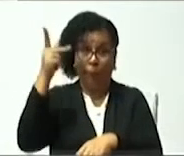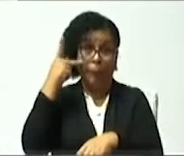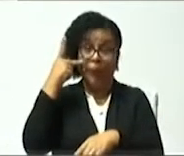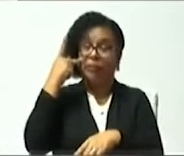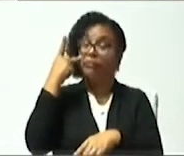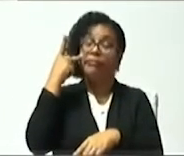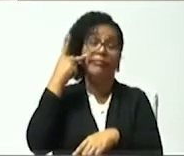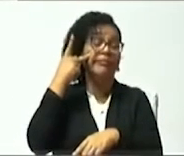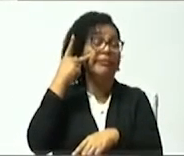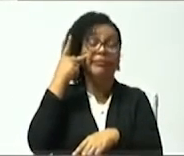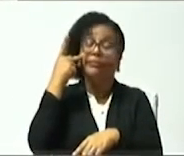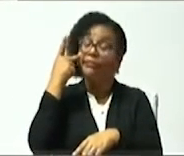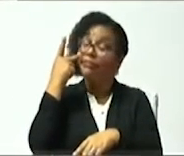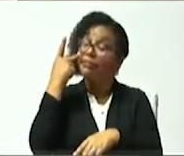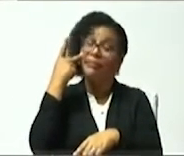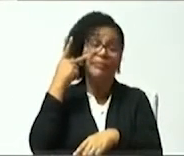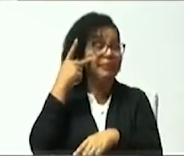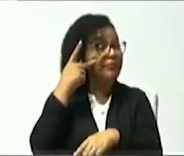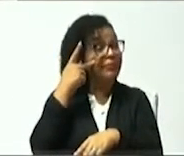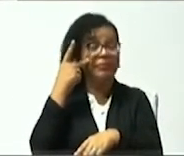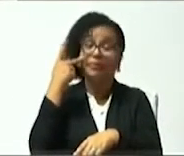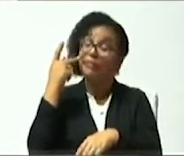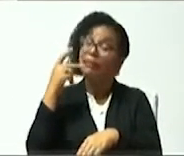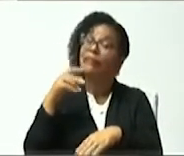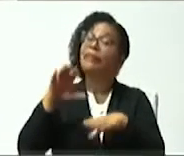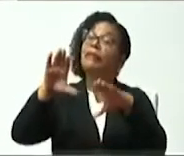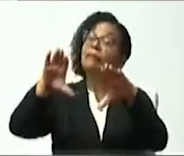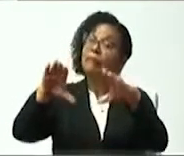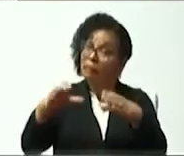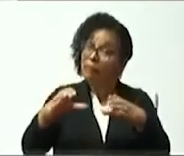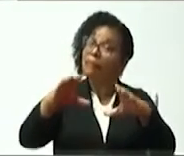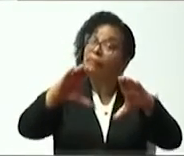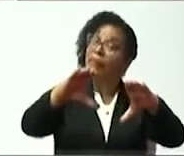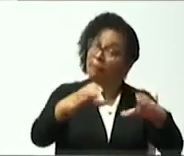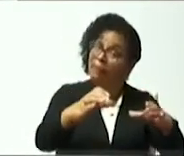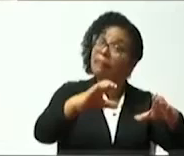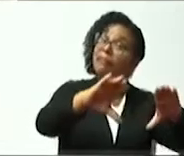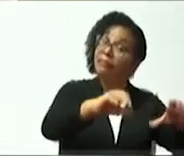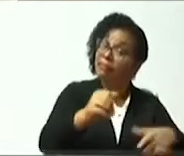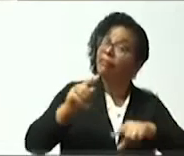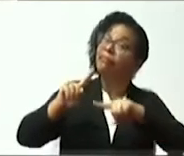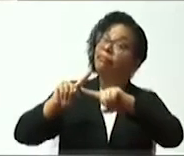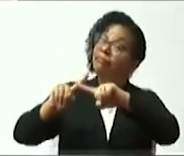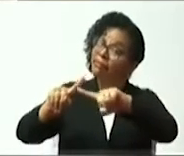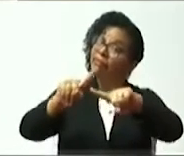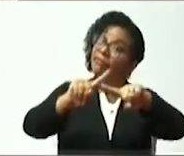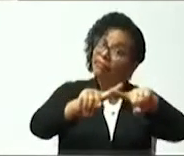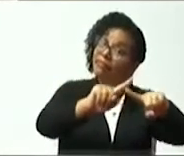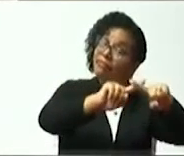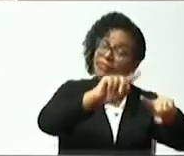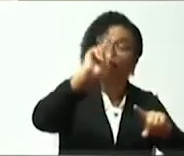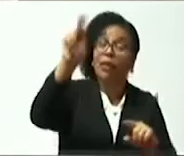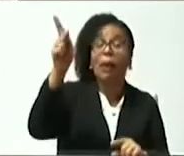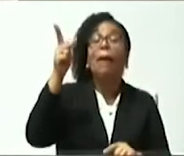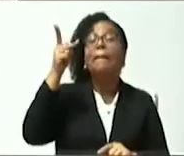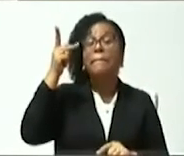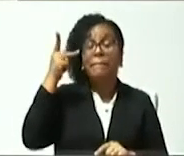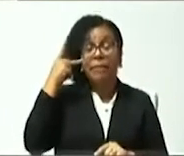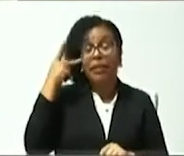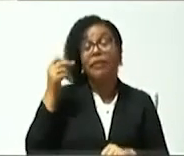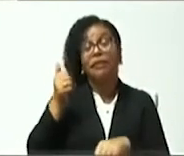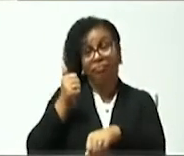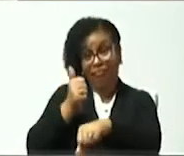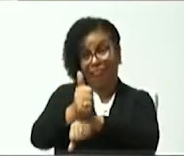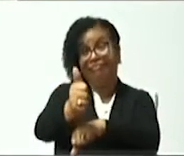pero hay muchas otras bancadas yo diría que las mayorías de la bancada a la que pertenecen los diputados que son